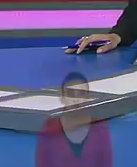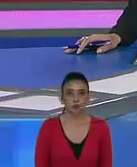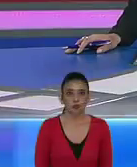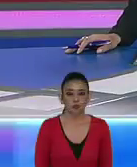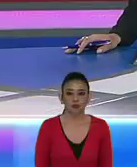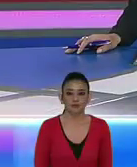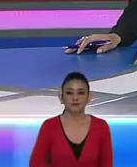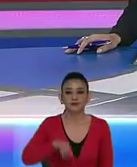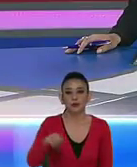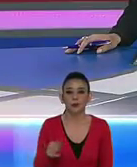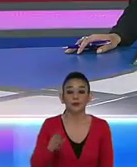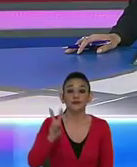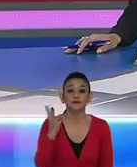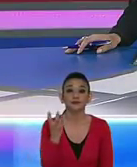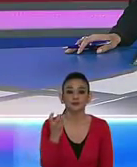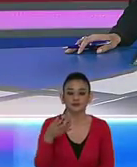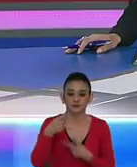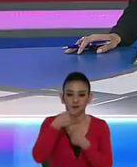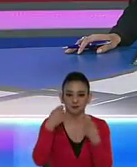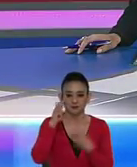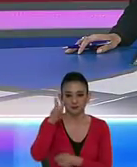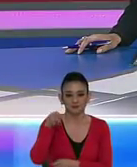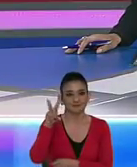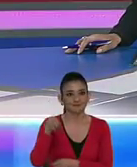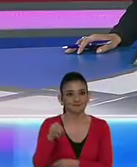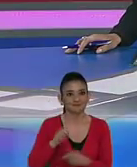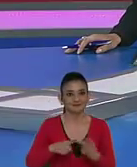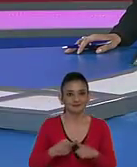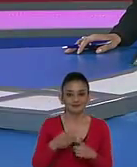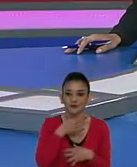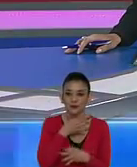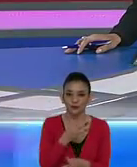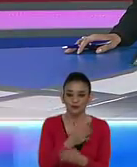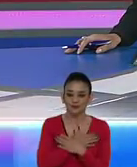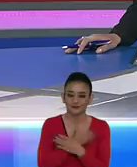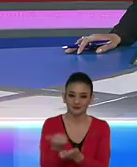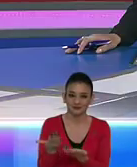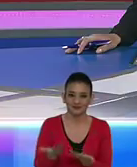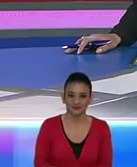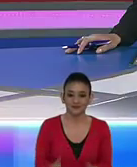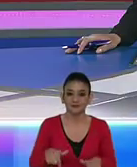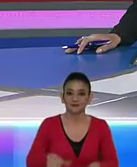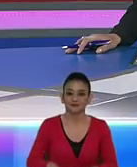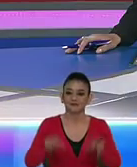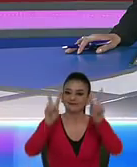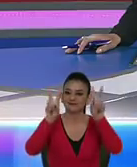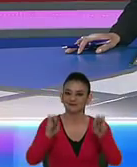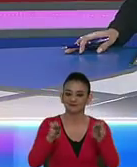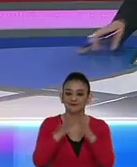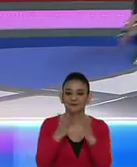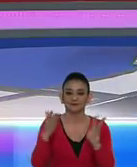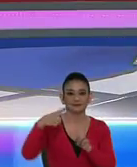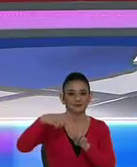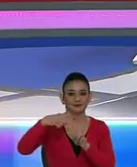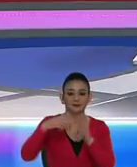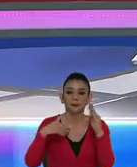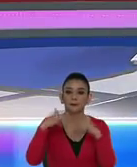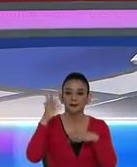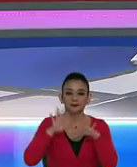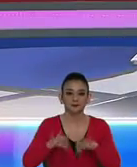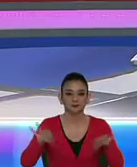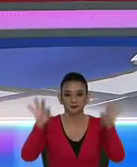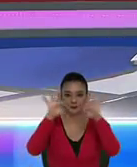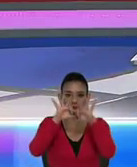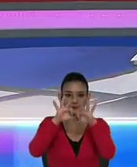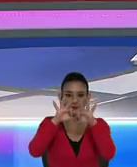Miércoles 12 de marzo del 2020, amigos, es un gusto estar nuevamente con ustedes aquí en la emisión estelar del Comercio TV con lo más destacado en